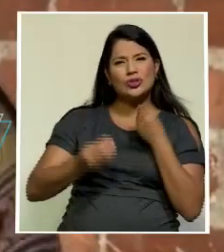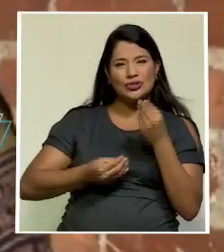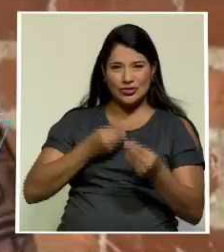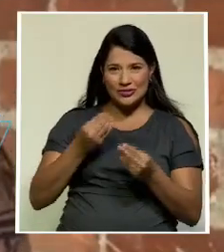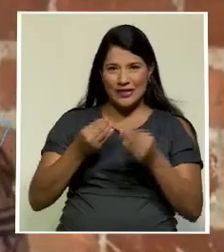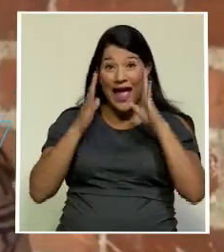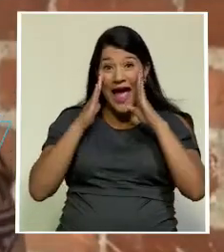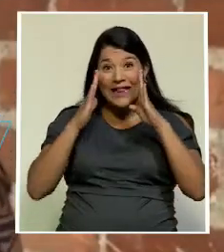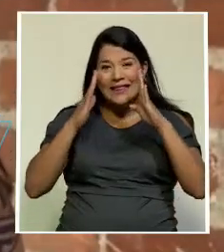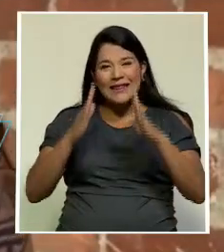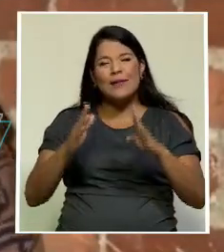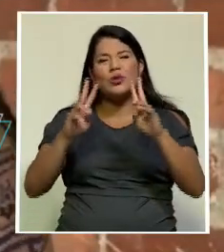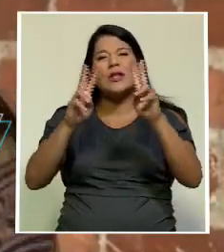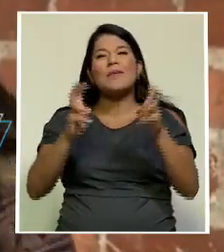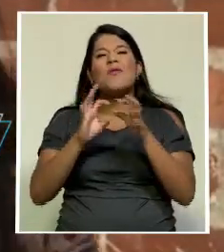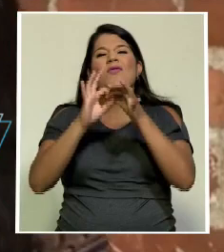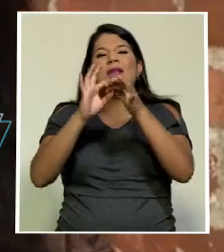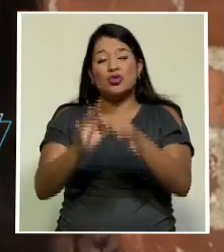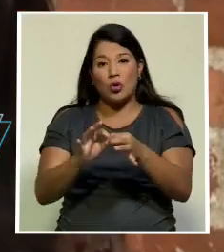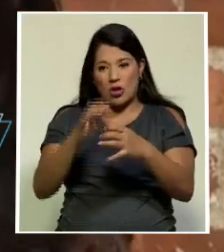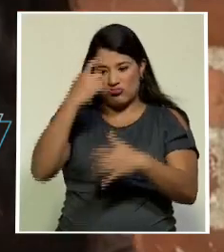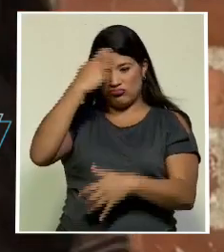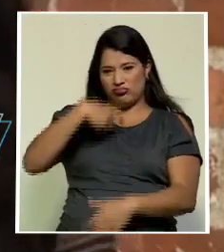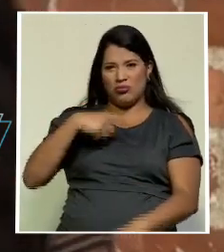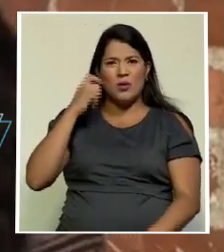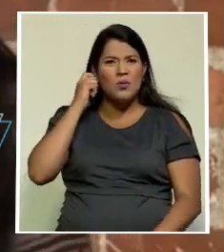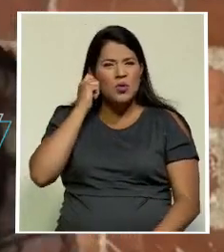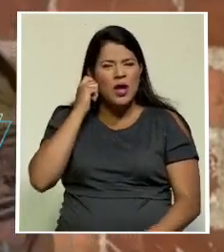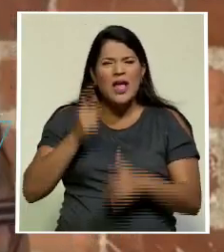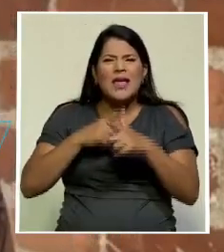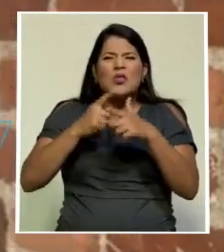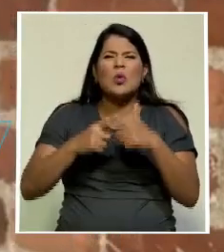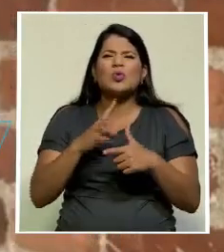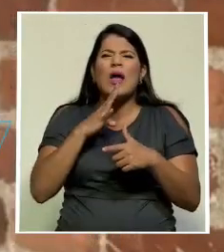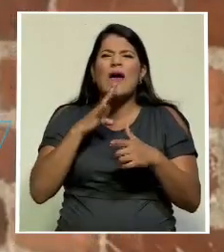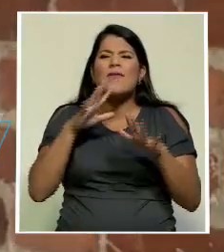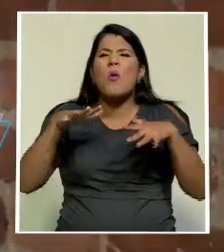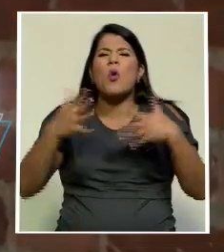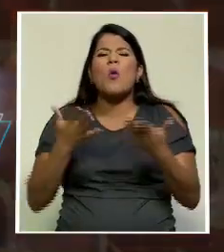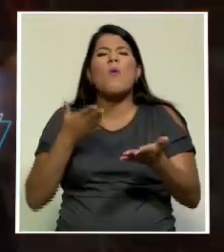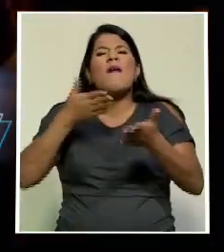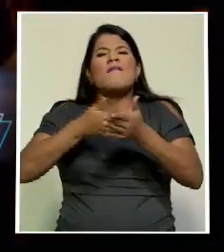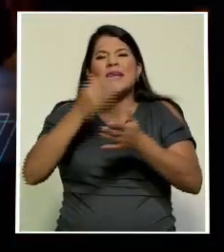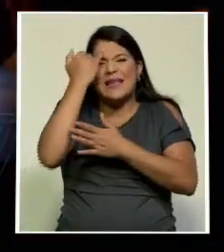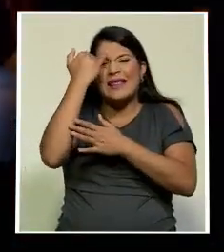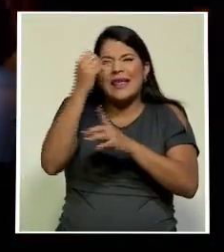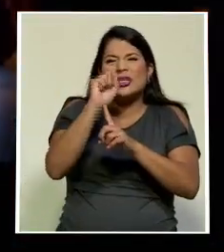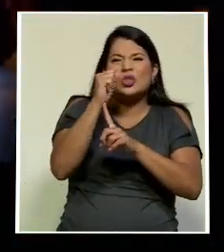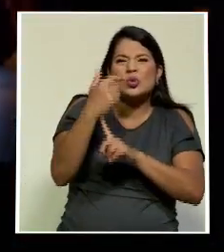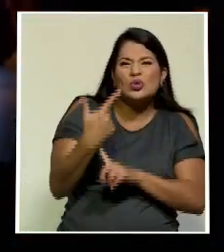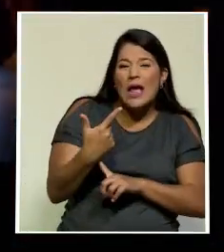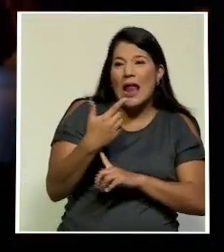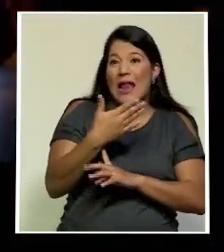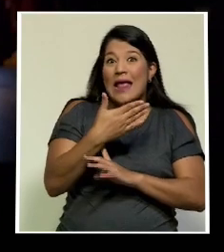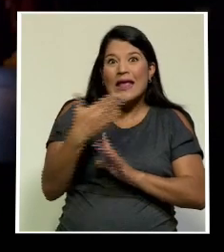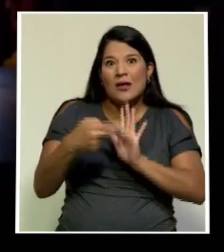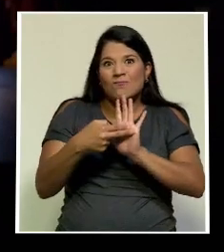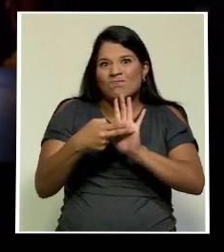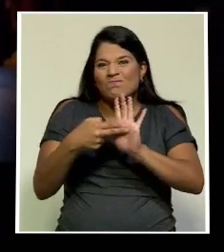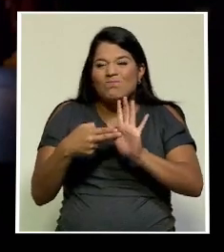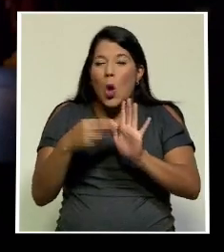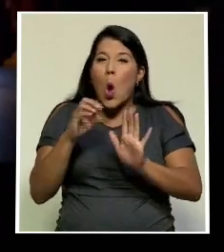de ser mujer, entonces hablamos de cómo nos afectan las construcciones sociales, lo que nos dicen, lo que no nos dicen,